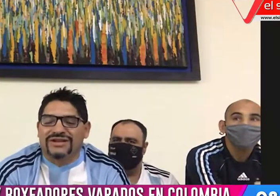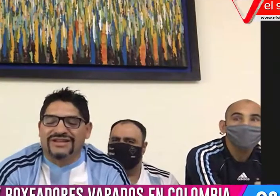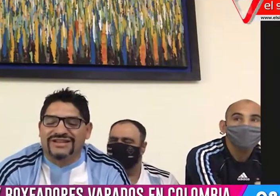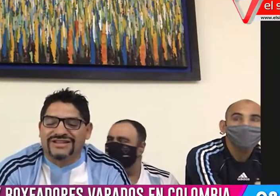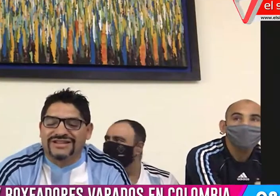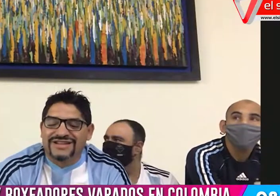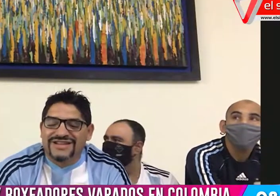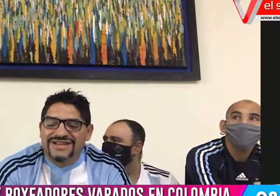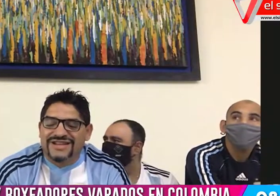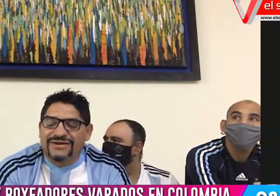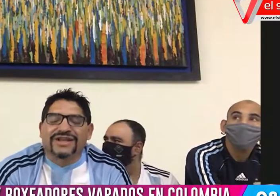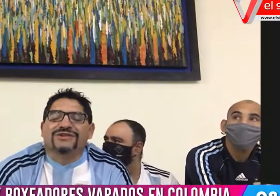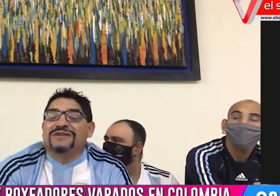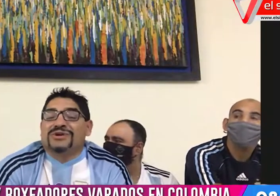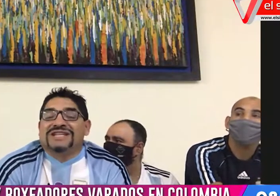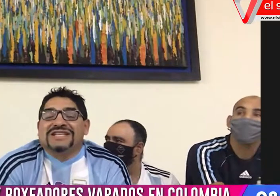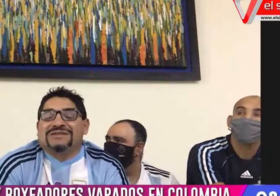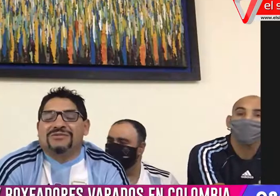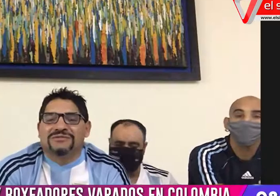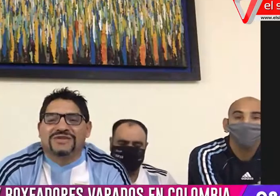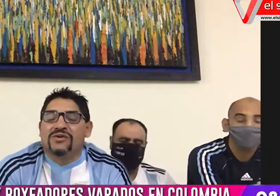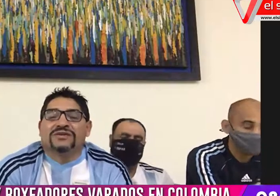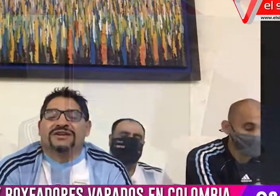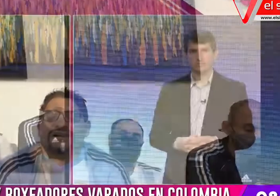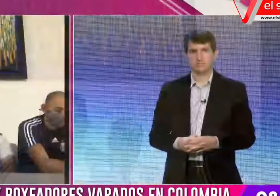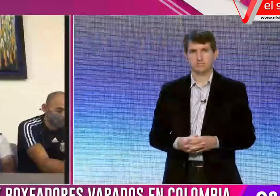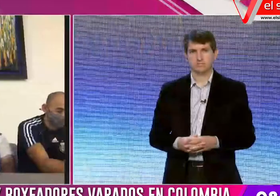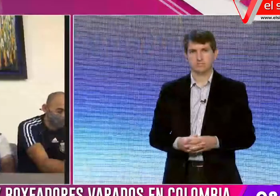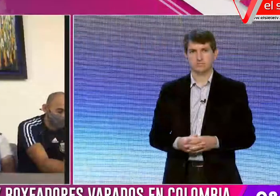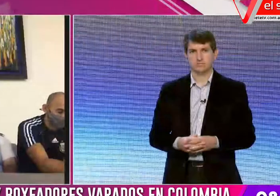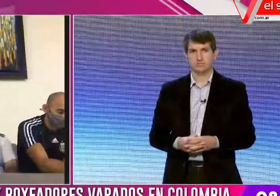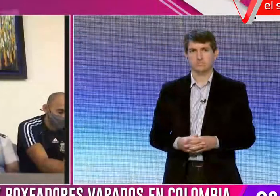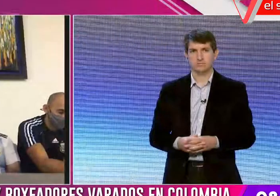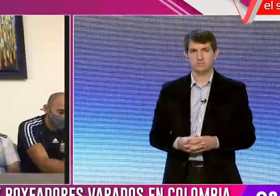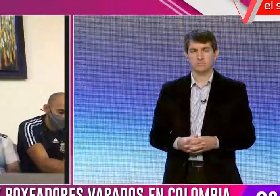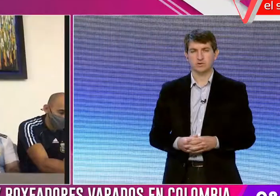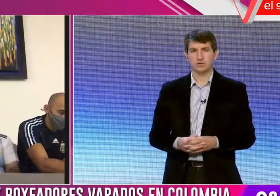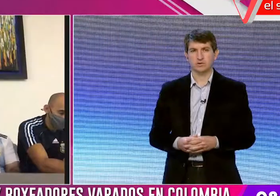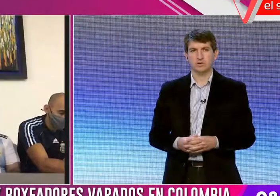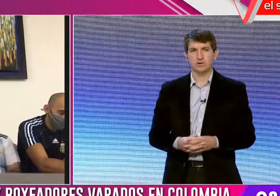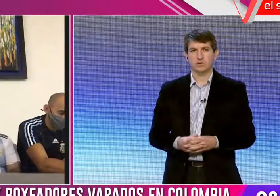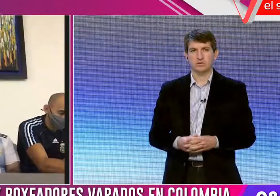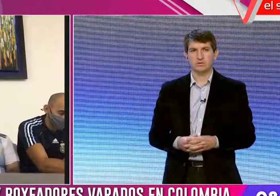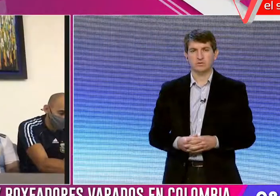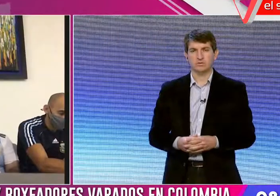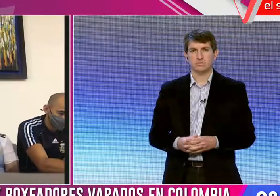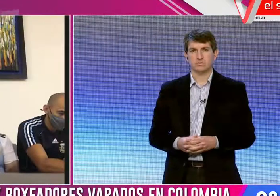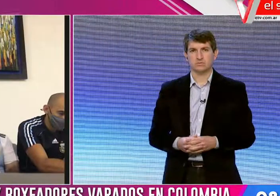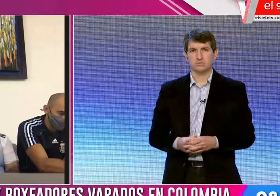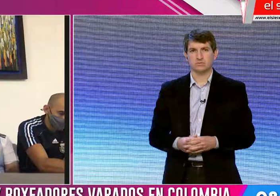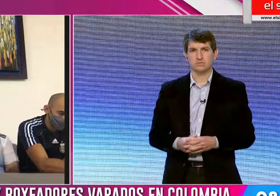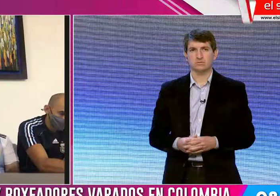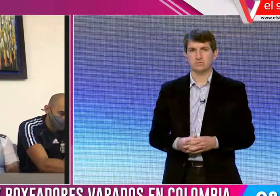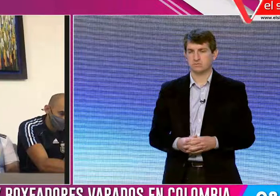preocupada, y la verdad que no sabemos qué decir, estamos en realidad mal angustiados, ¿no? Sí. Porque salimos a trabajar, no vinimos